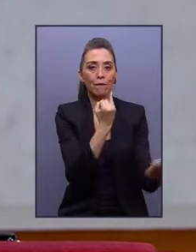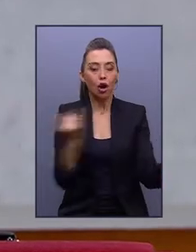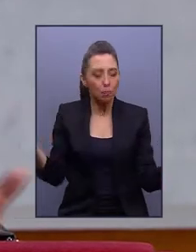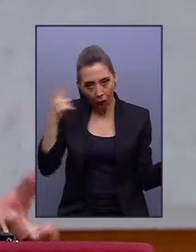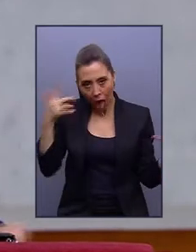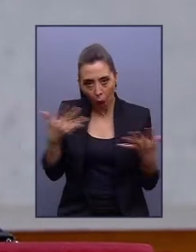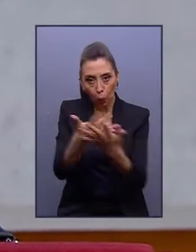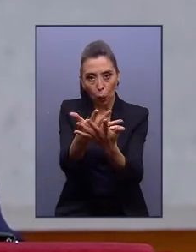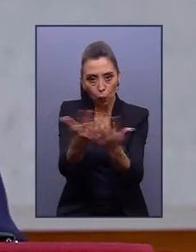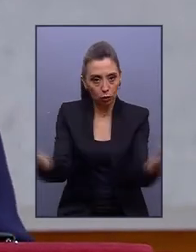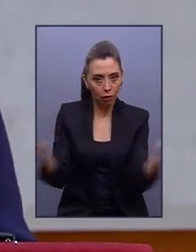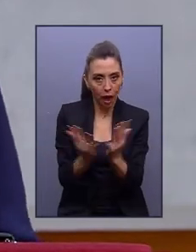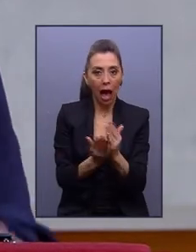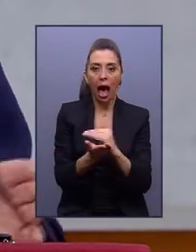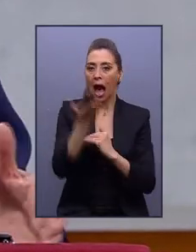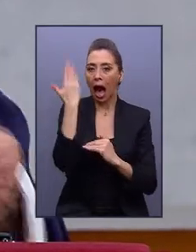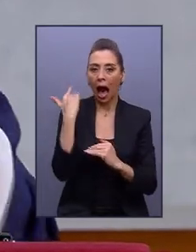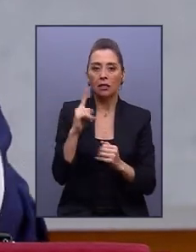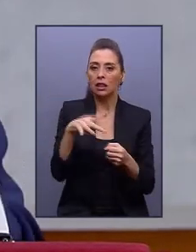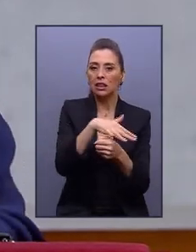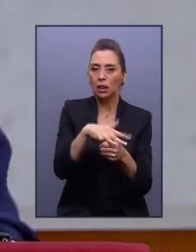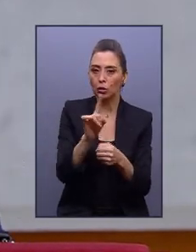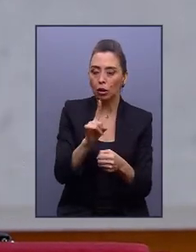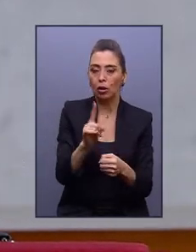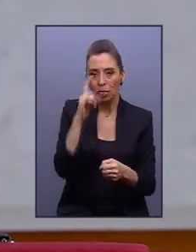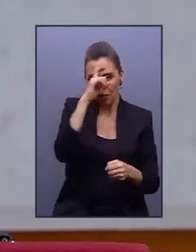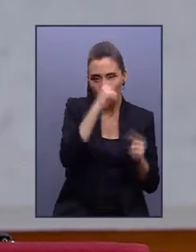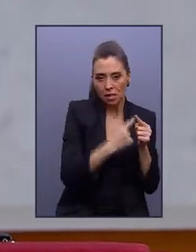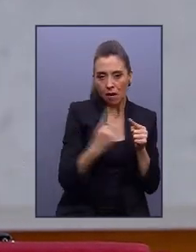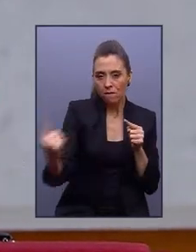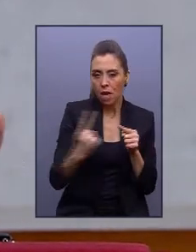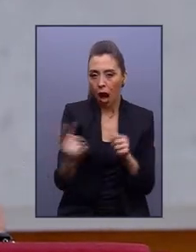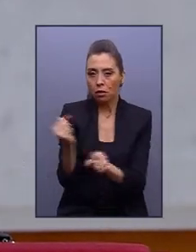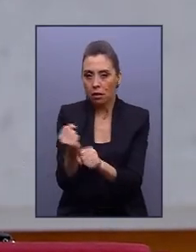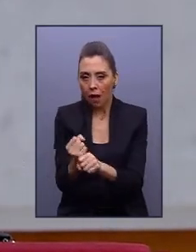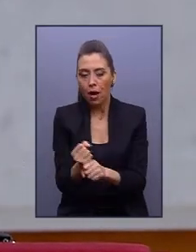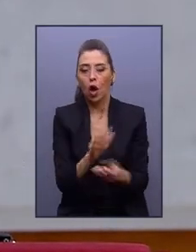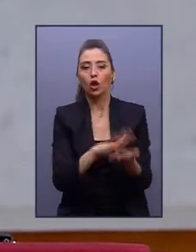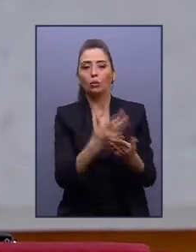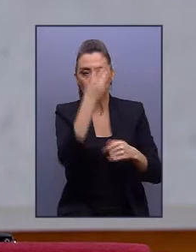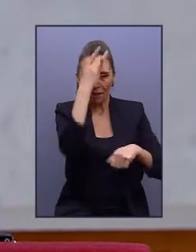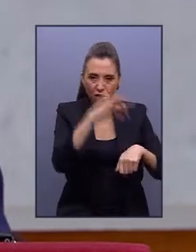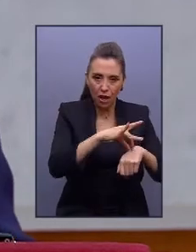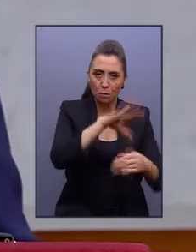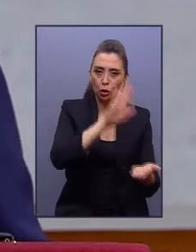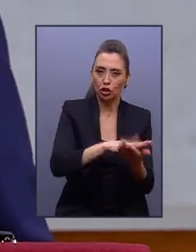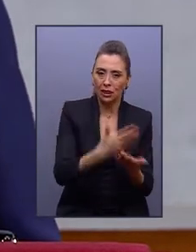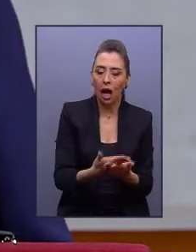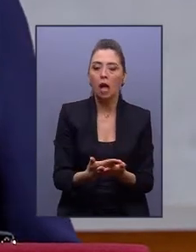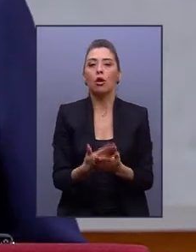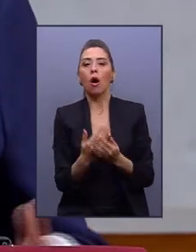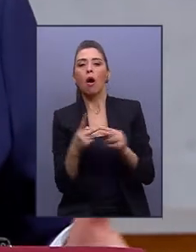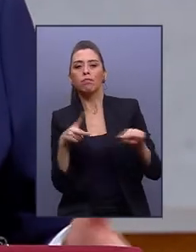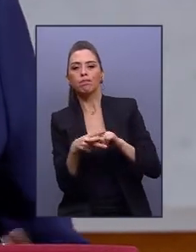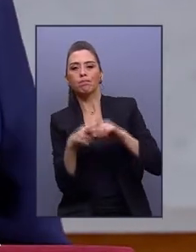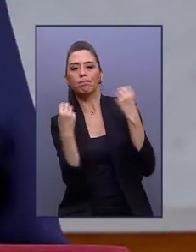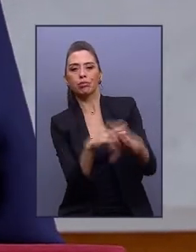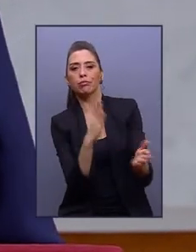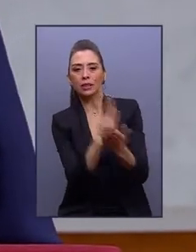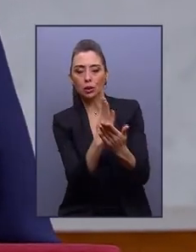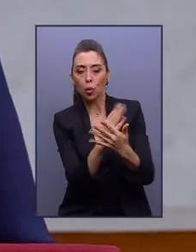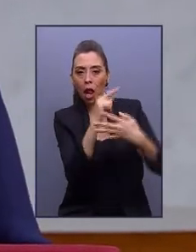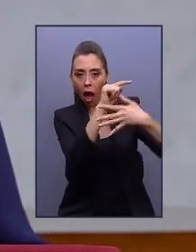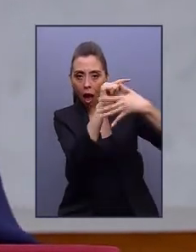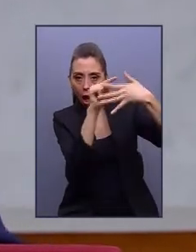que antes no contábamos, como las dificultades en el traslado al trabajo, la condición de salud, la deserción escolar y otros elementos